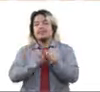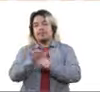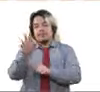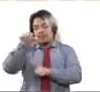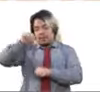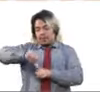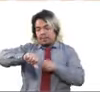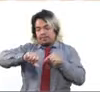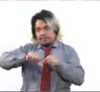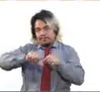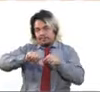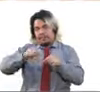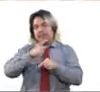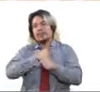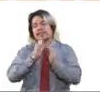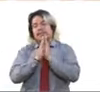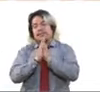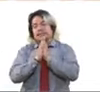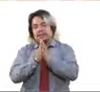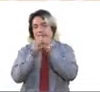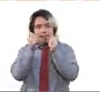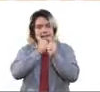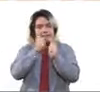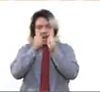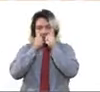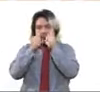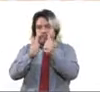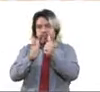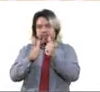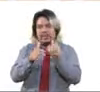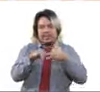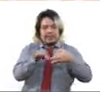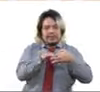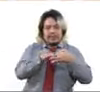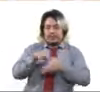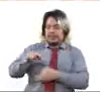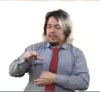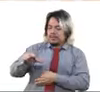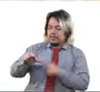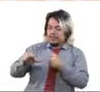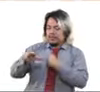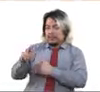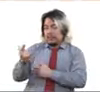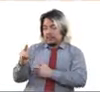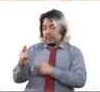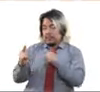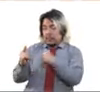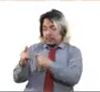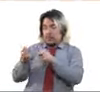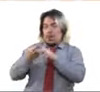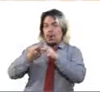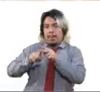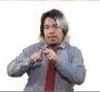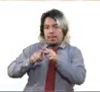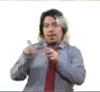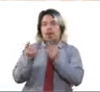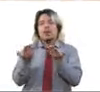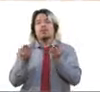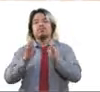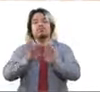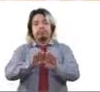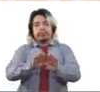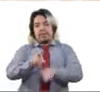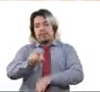es que estén muy atentos y atentas. El 18 de julio se lanza la convocatoria, se cierra el 22 de